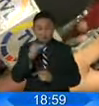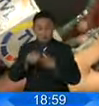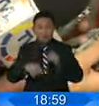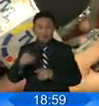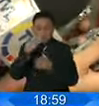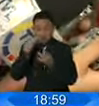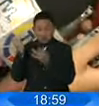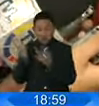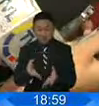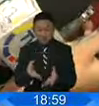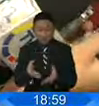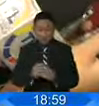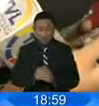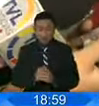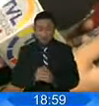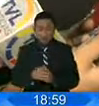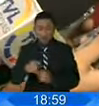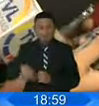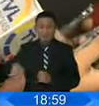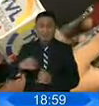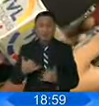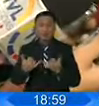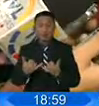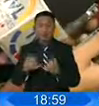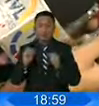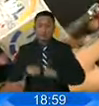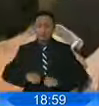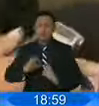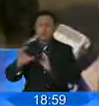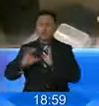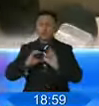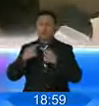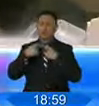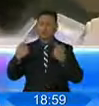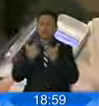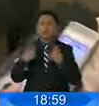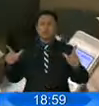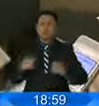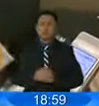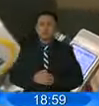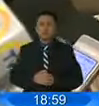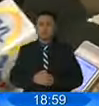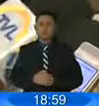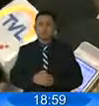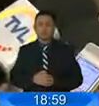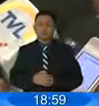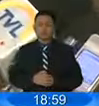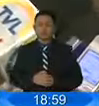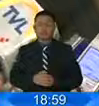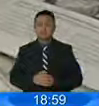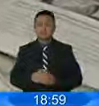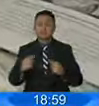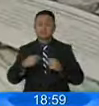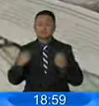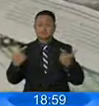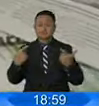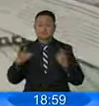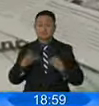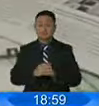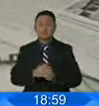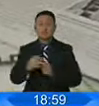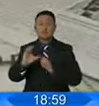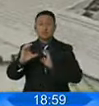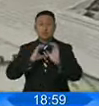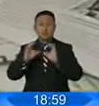tiempo completo, sean los que tienen los espacios de diálogo y conversación. Las críticas versan en contra de la prensa, pues incluyen a los medios privados en lo